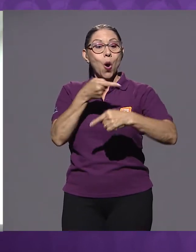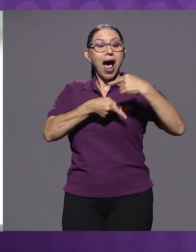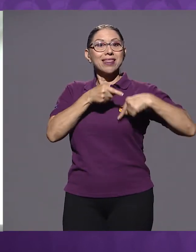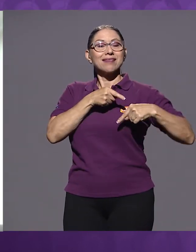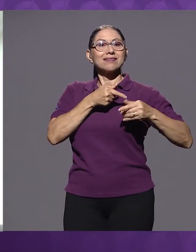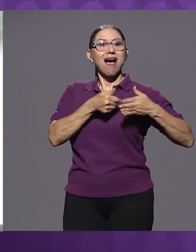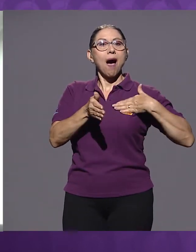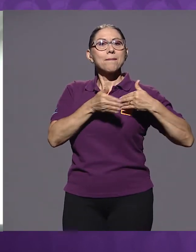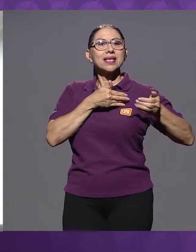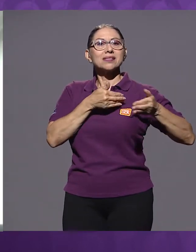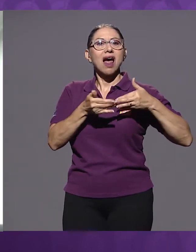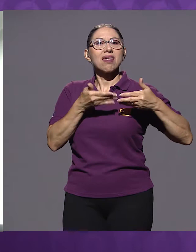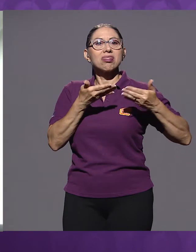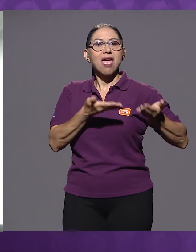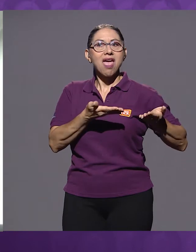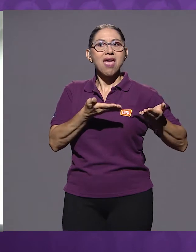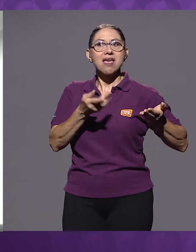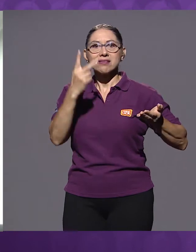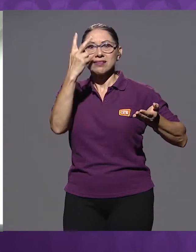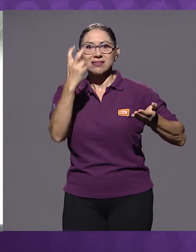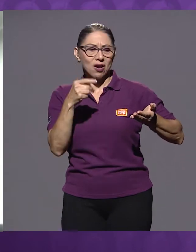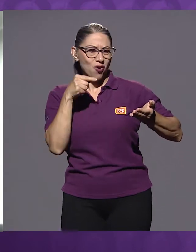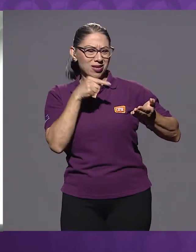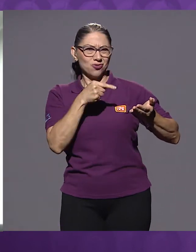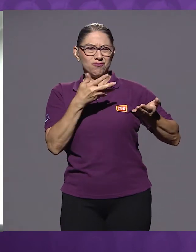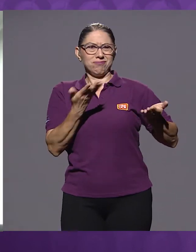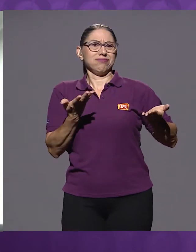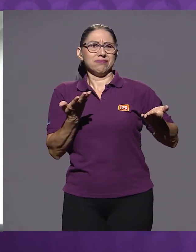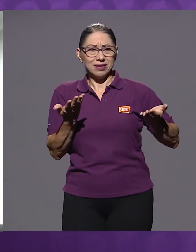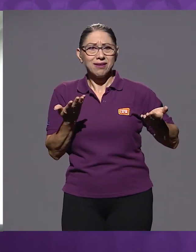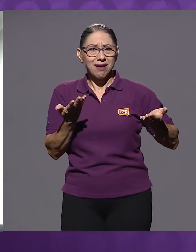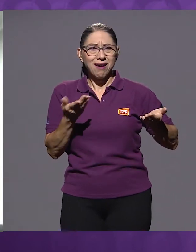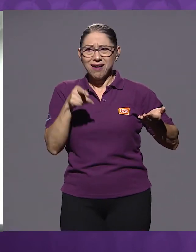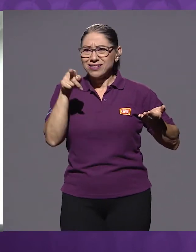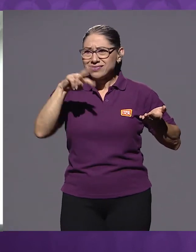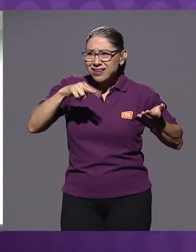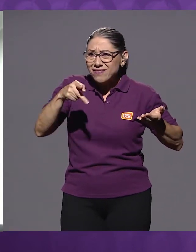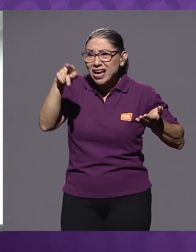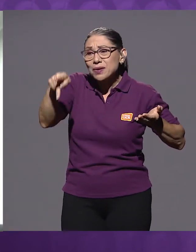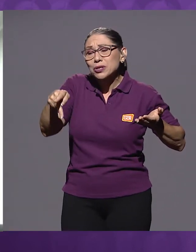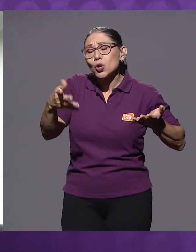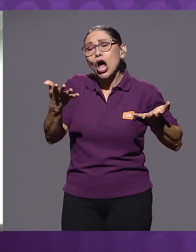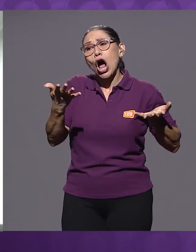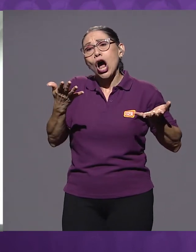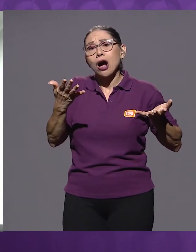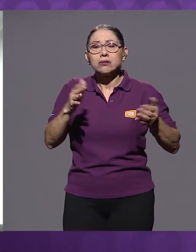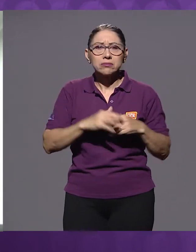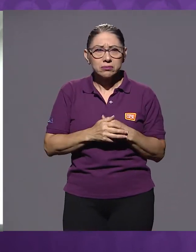que de una victimiza a esa persona, el a pesar de, aunque padece